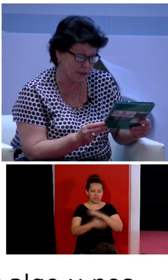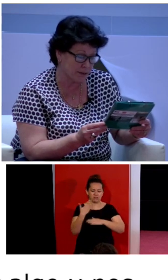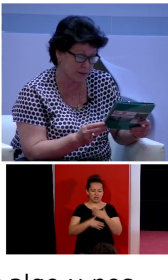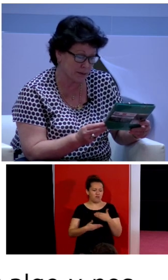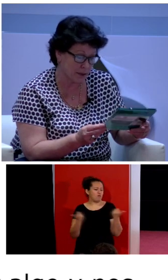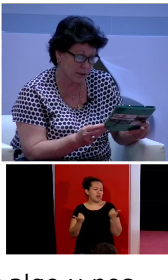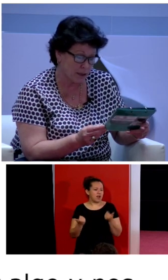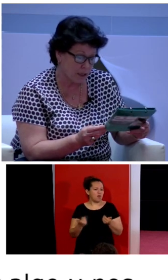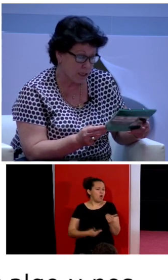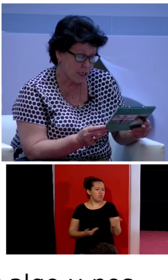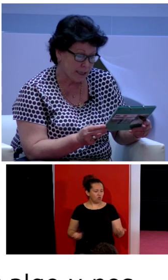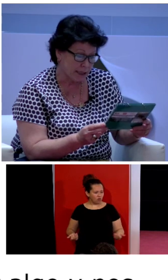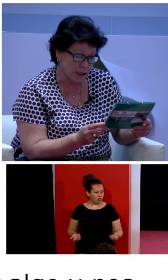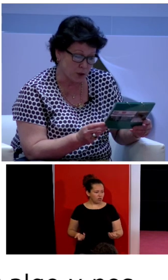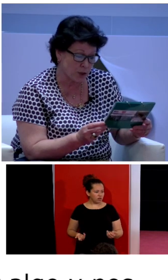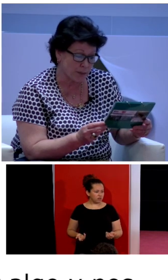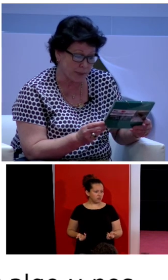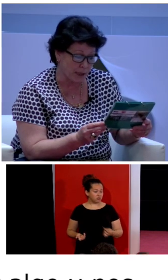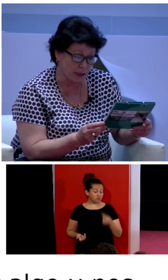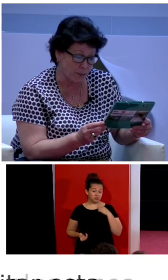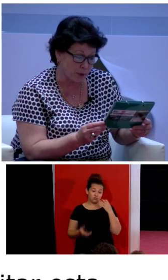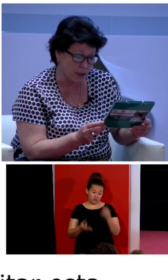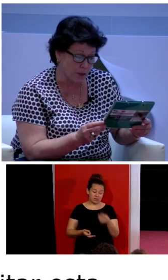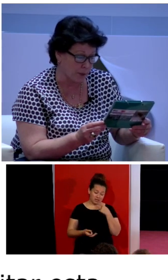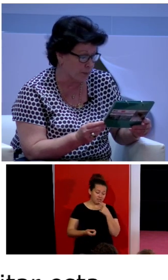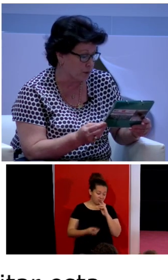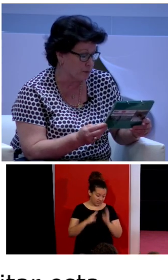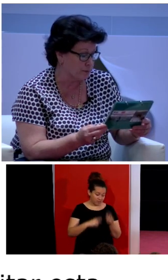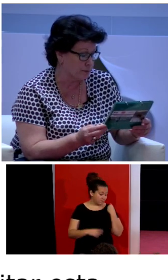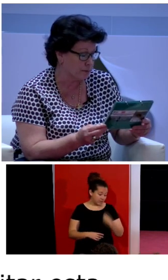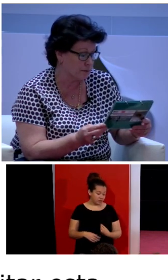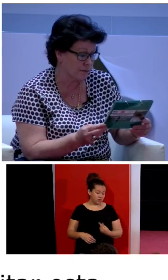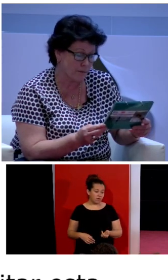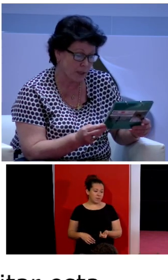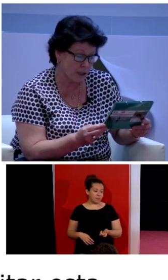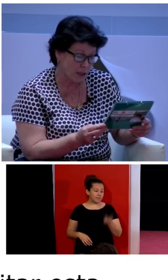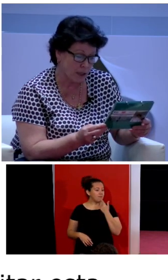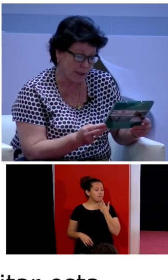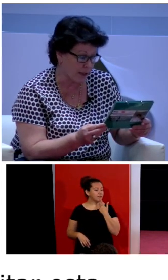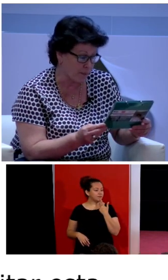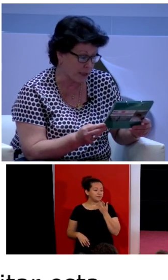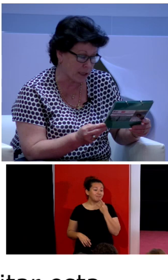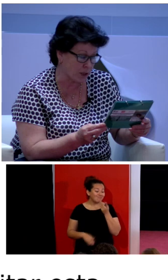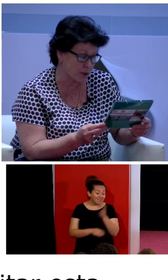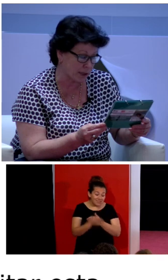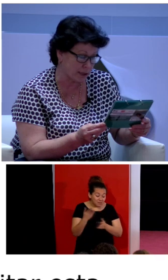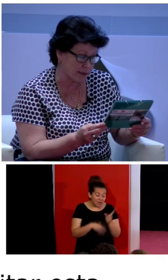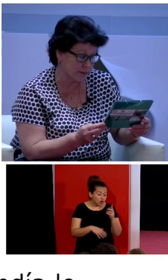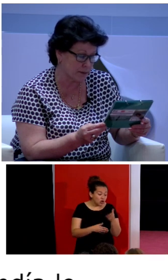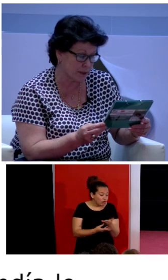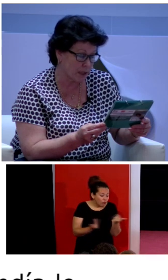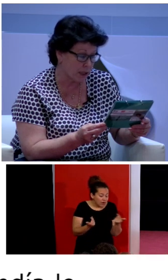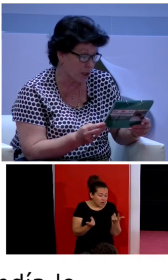discapacidad? Y yo siempre le respondía lo mismo: la discapacidad no se